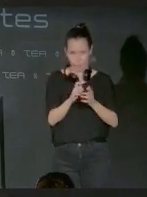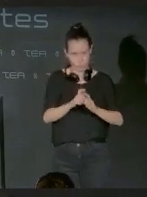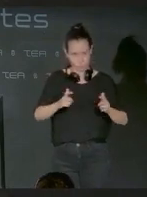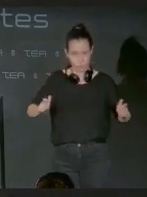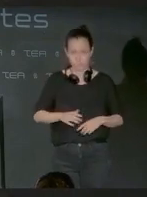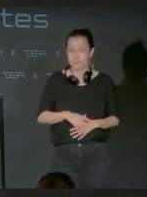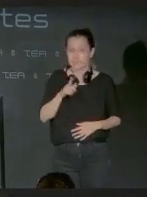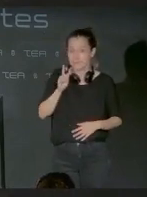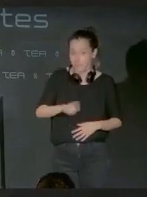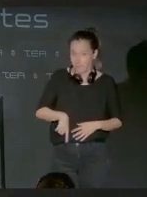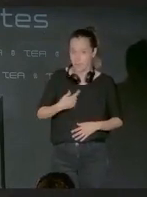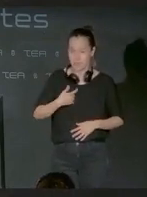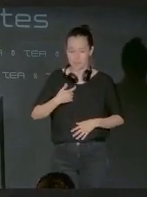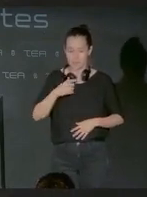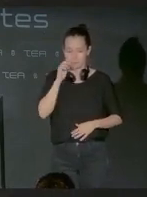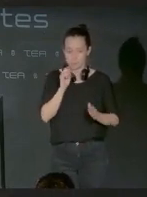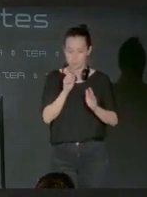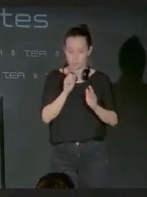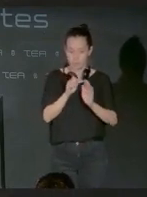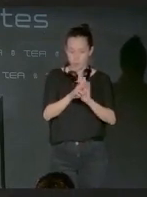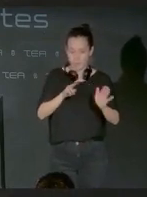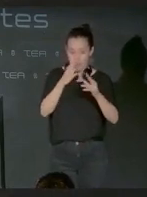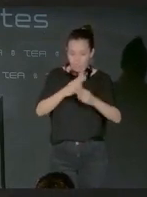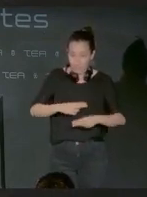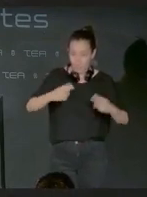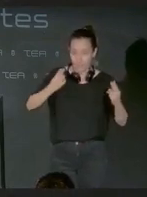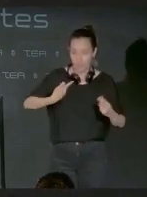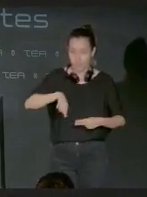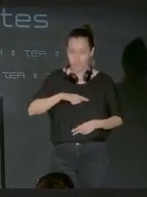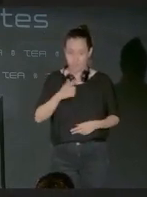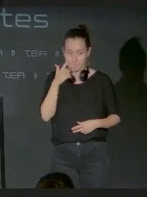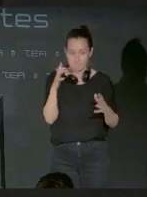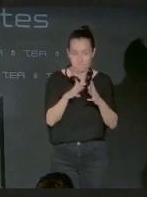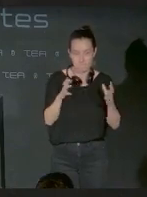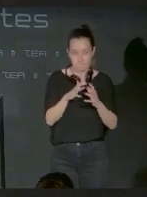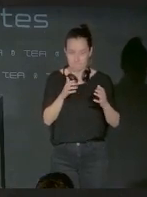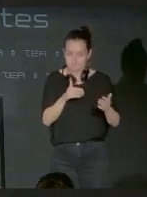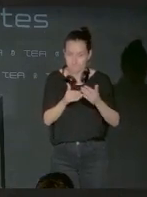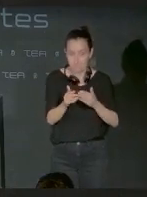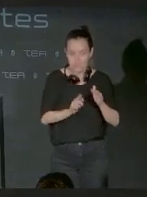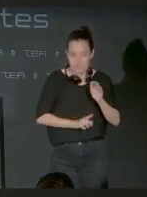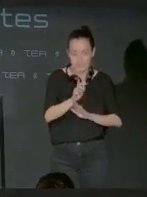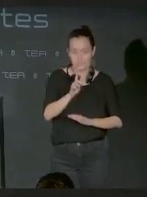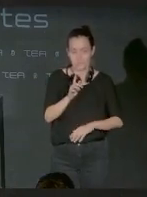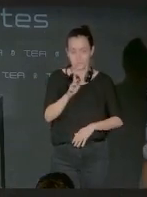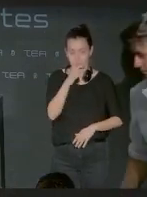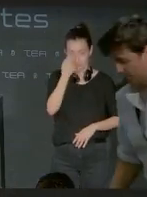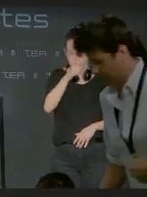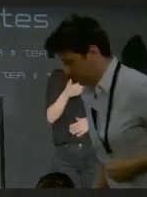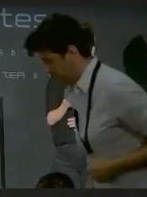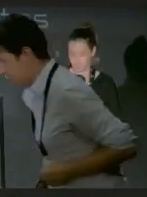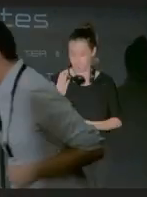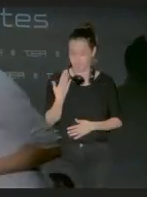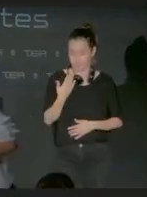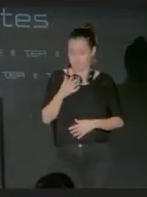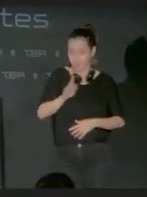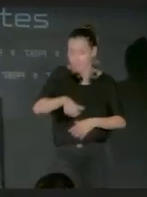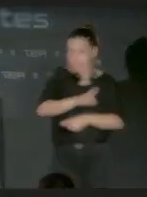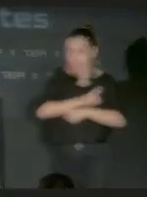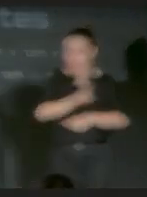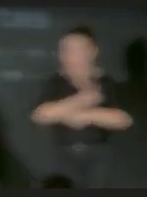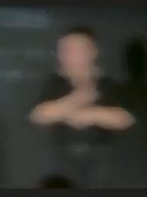de política públicas no podemos ser más expectantes como todos sabemos el pasado mes de noviembre el parlamento